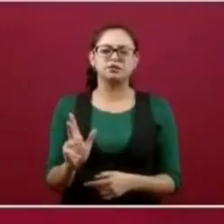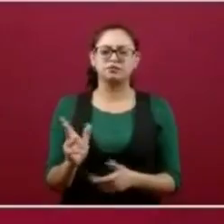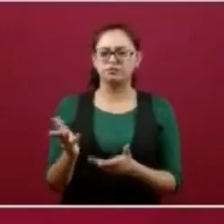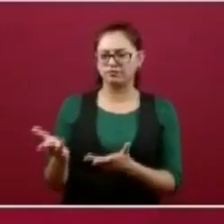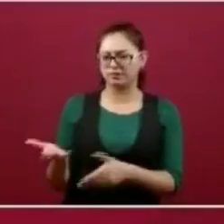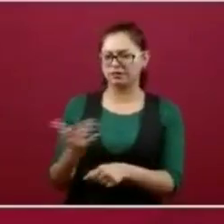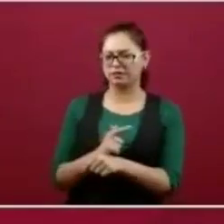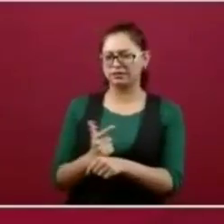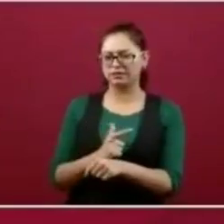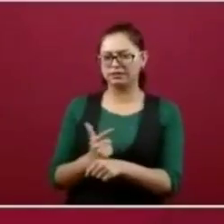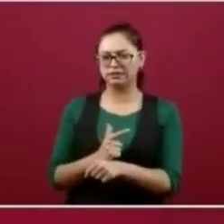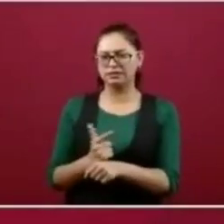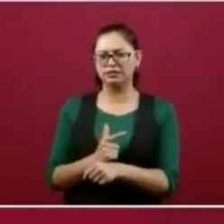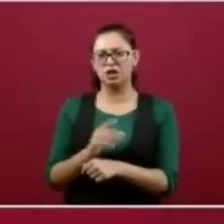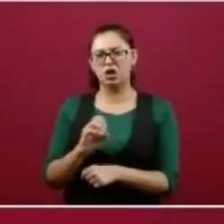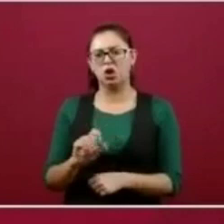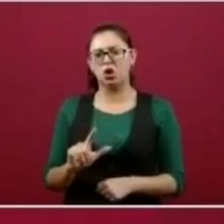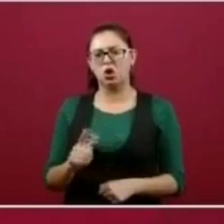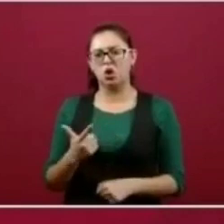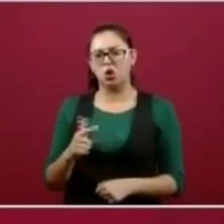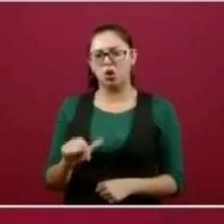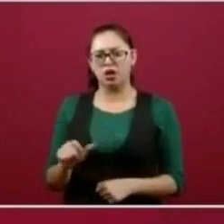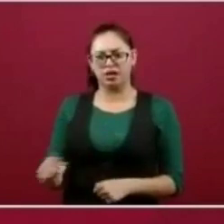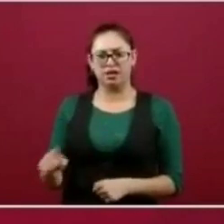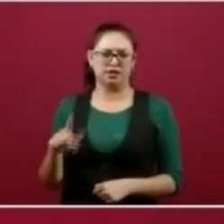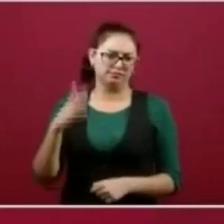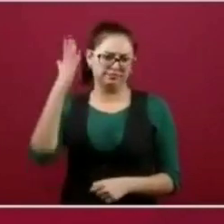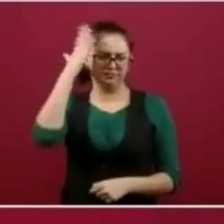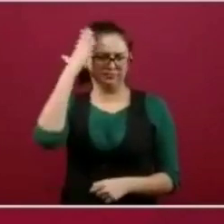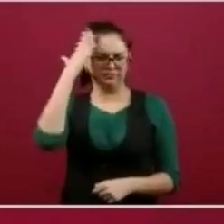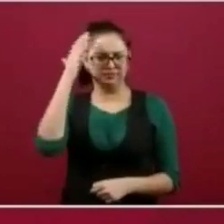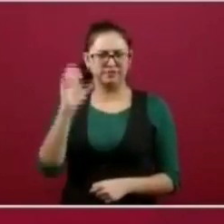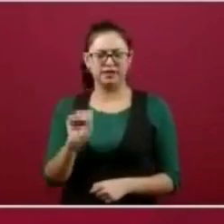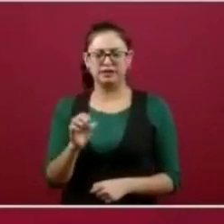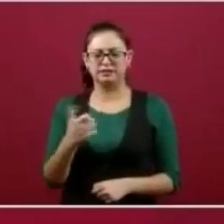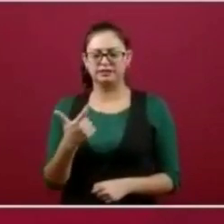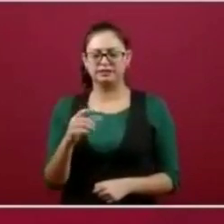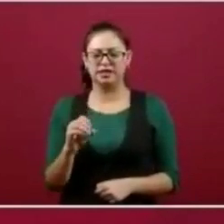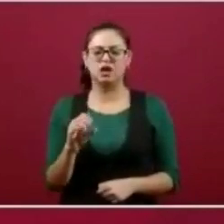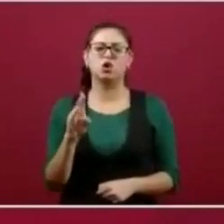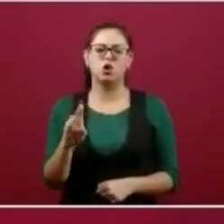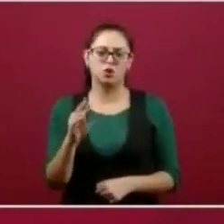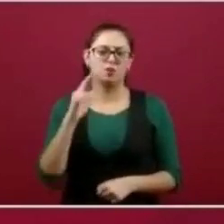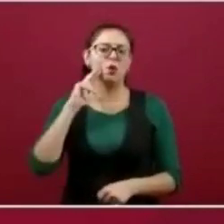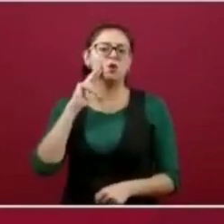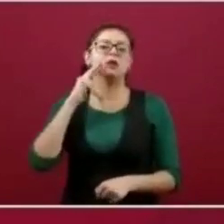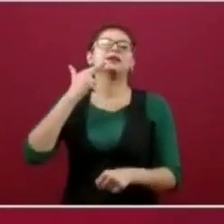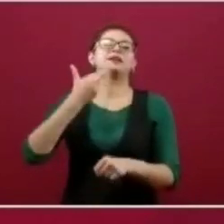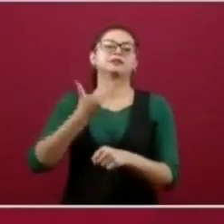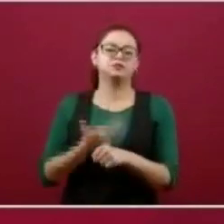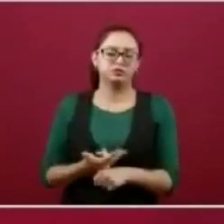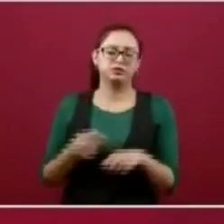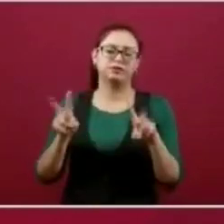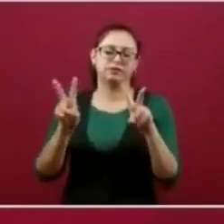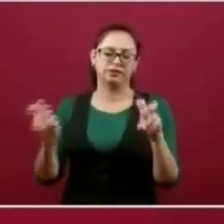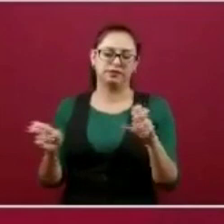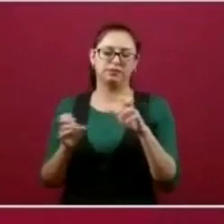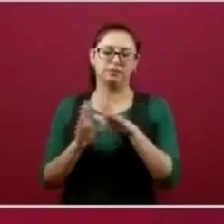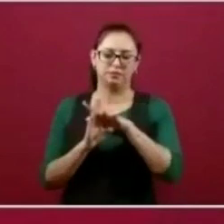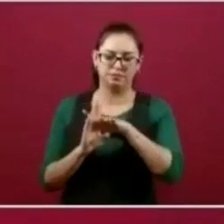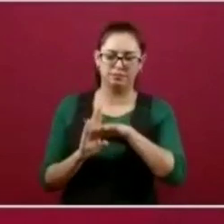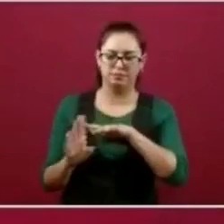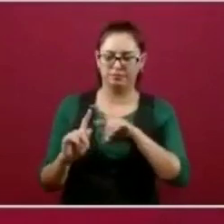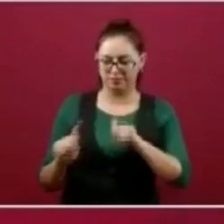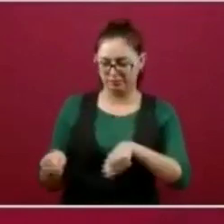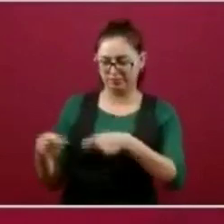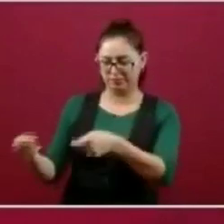licenciada Olga Sánchez, que es la secretaria de Gobernación encargada del área de migración,